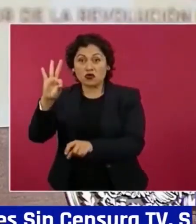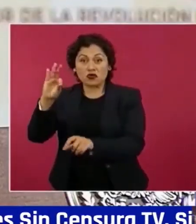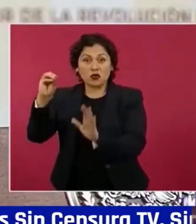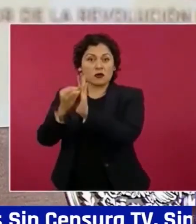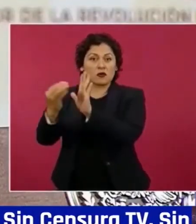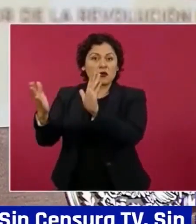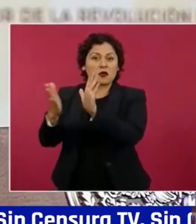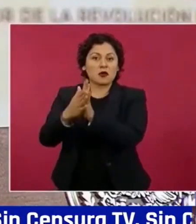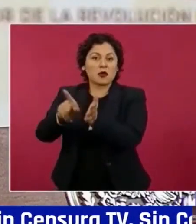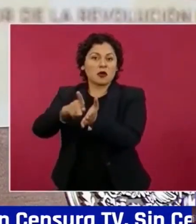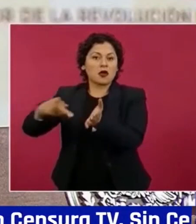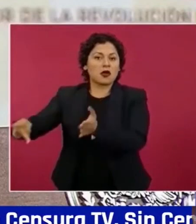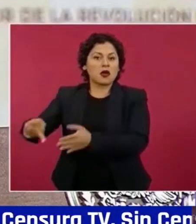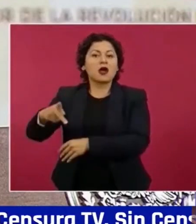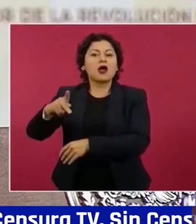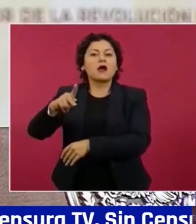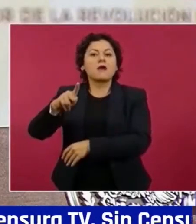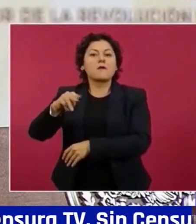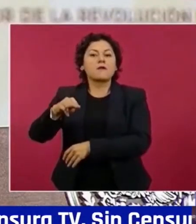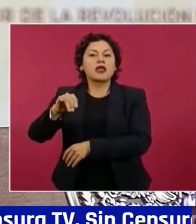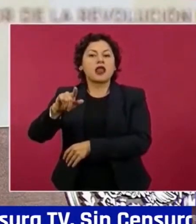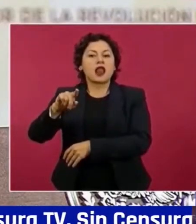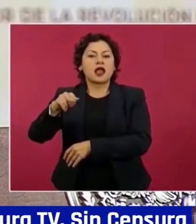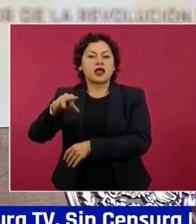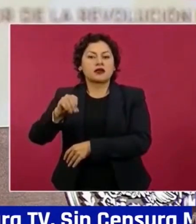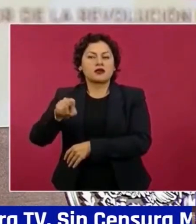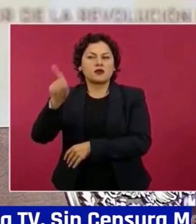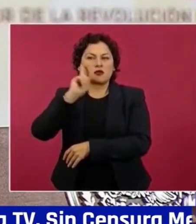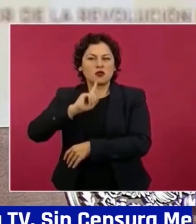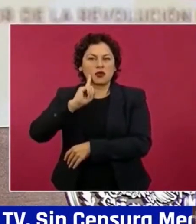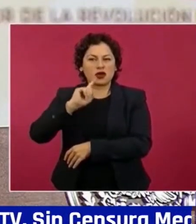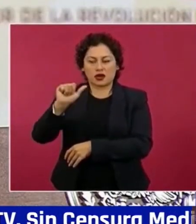Azucena Uresti. Sí.